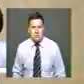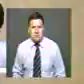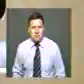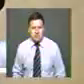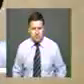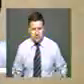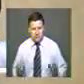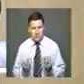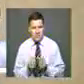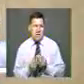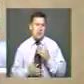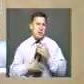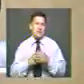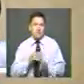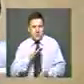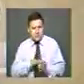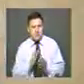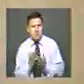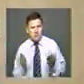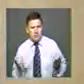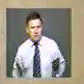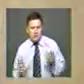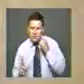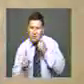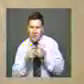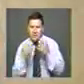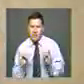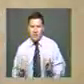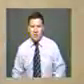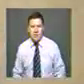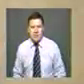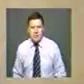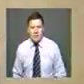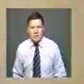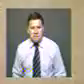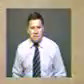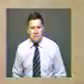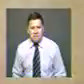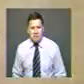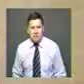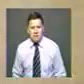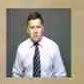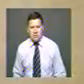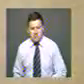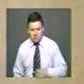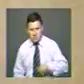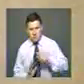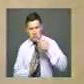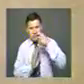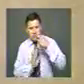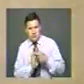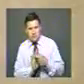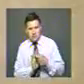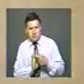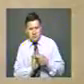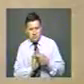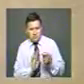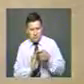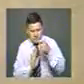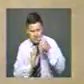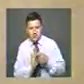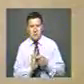civil. Después seguí, los fines. Los fines del matrimonio, de la unión